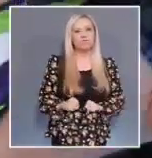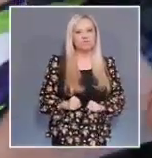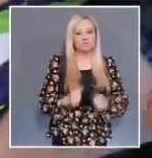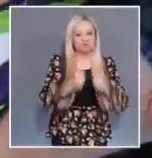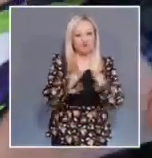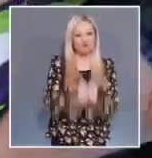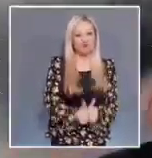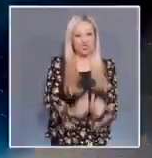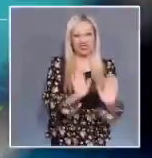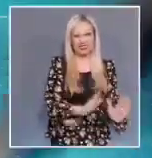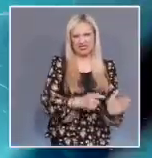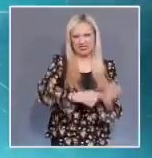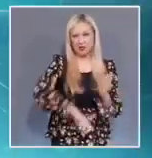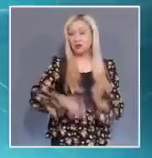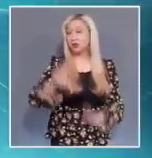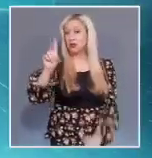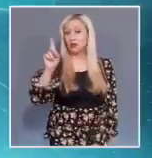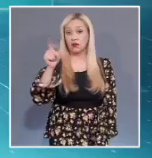horas.